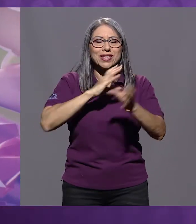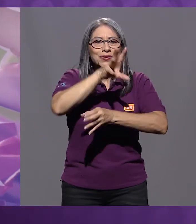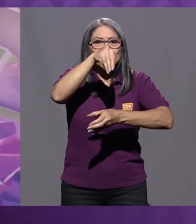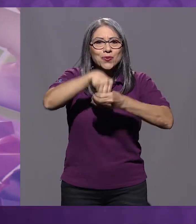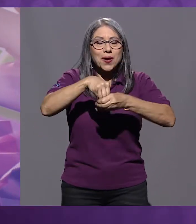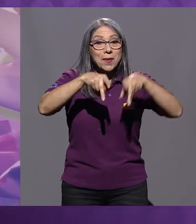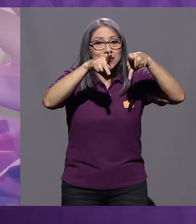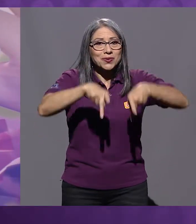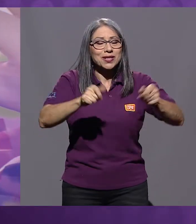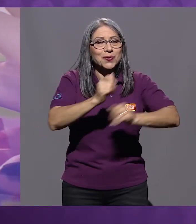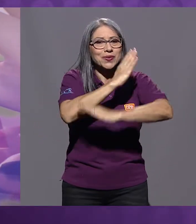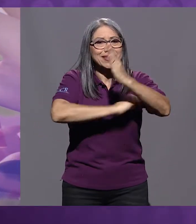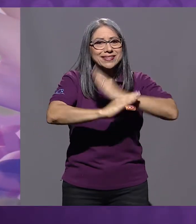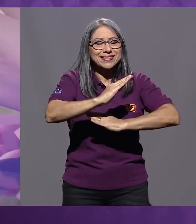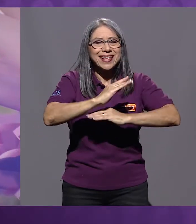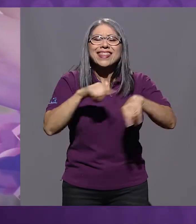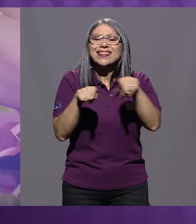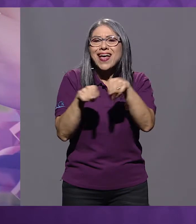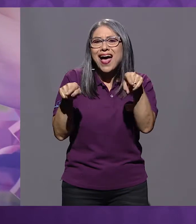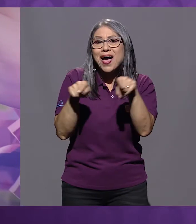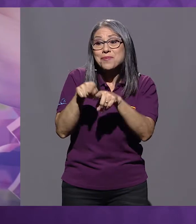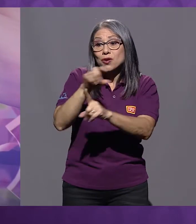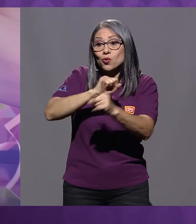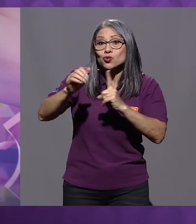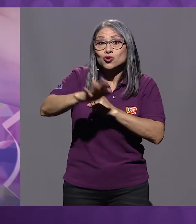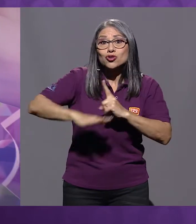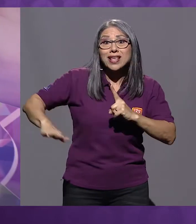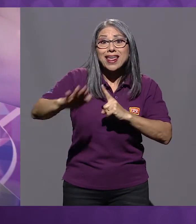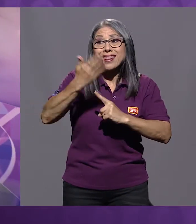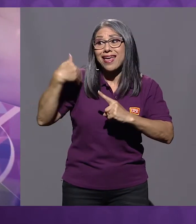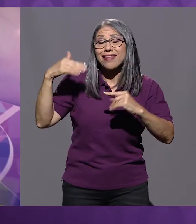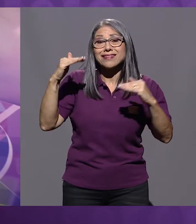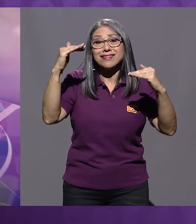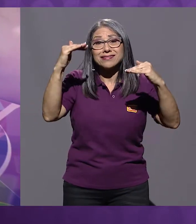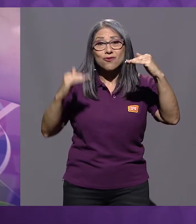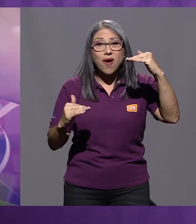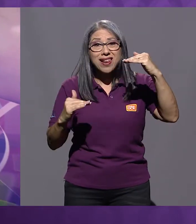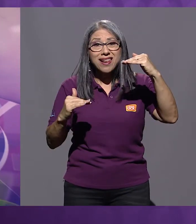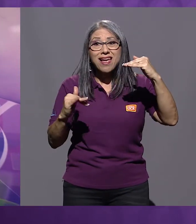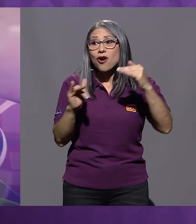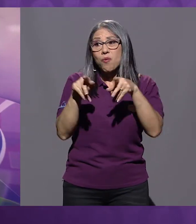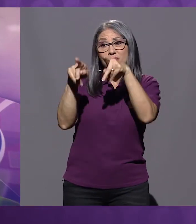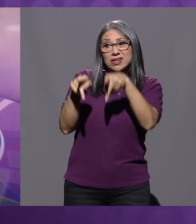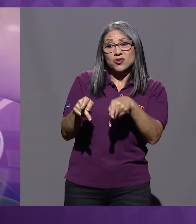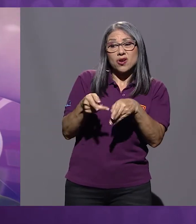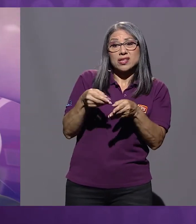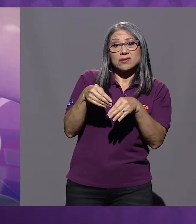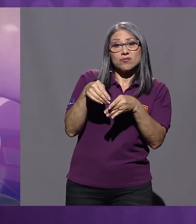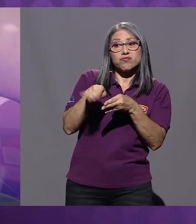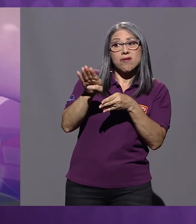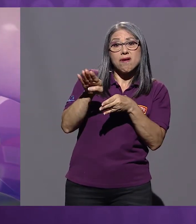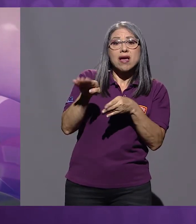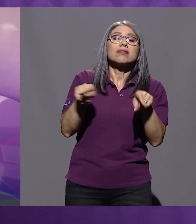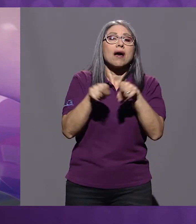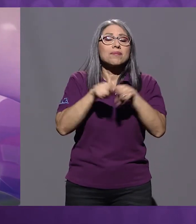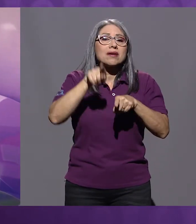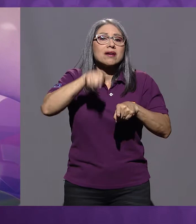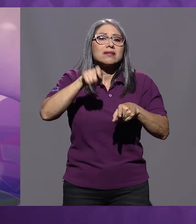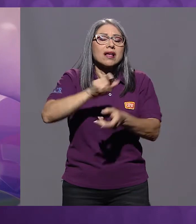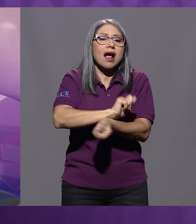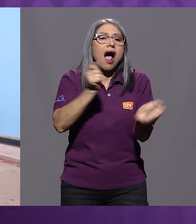personas con discapacidad, pero también para una sociedad desigual y excluyente que requiere también realizar cambios